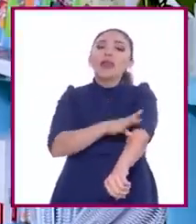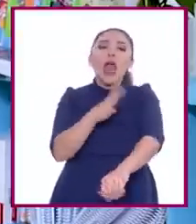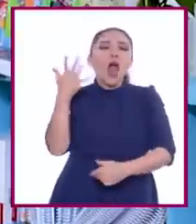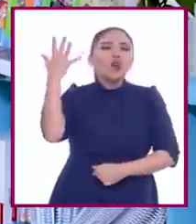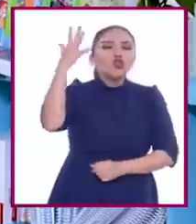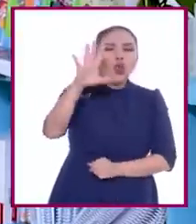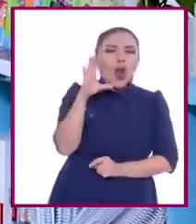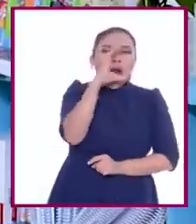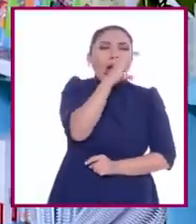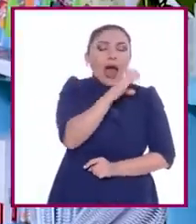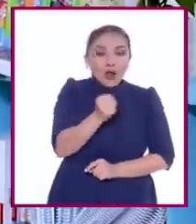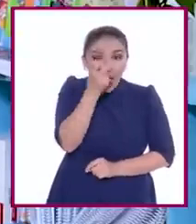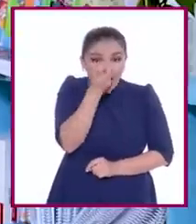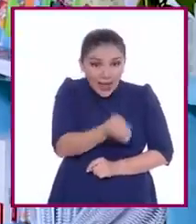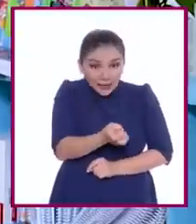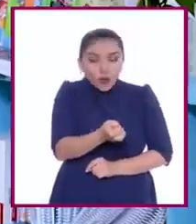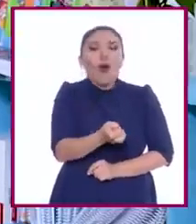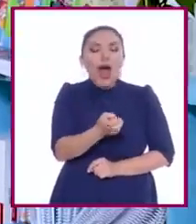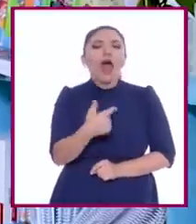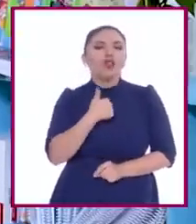A partir de eso, yo